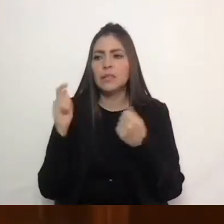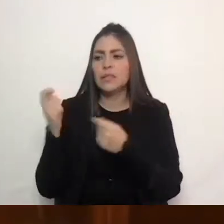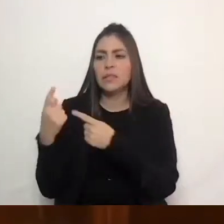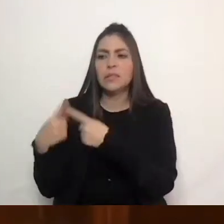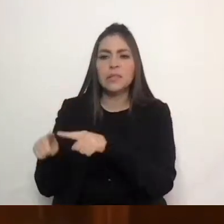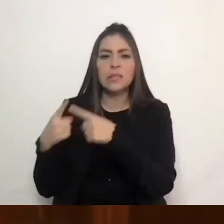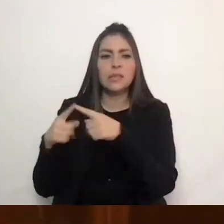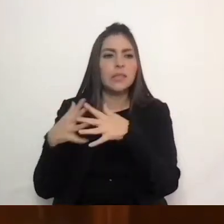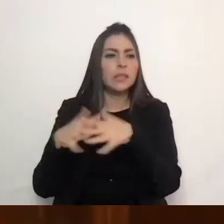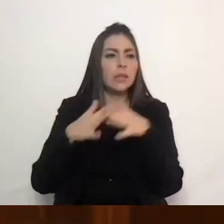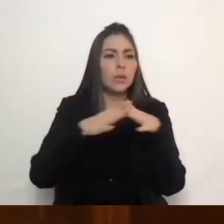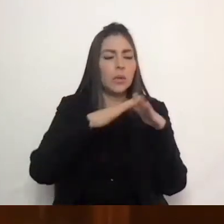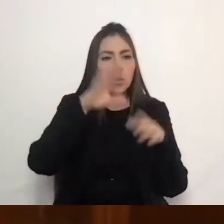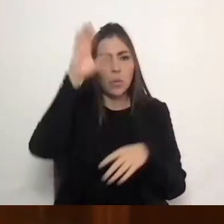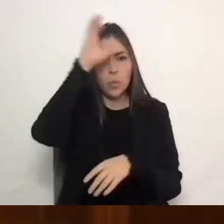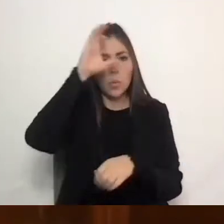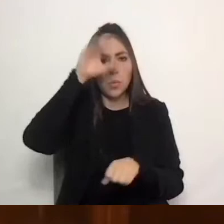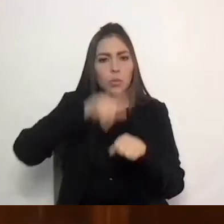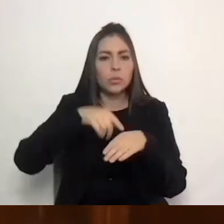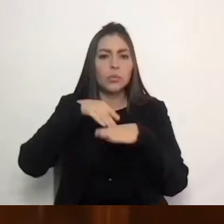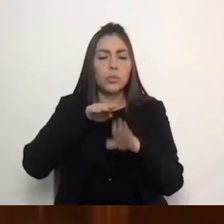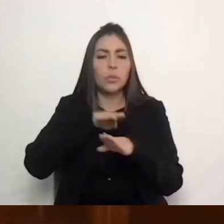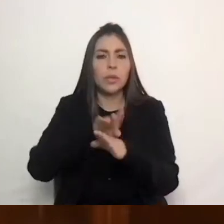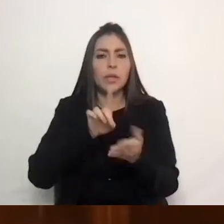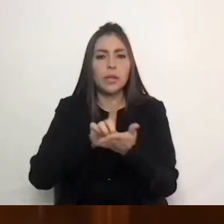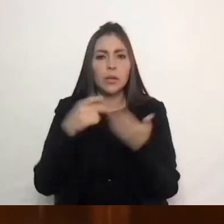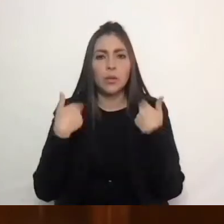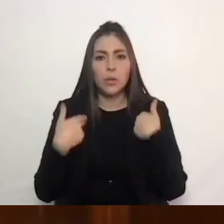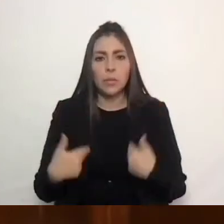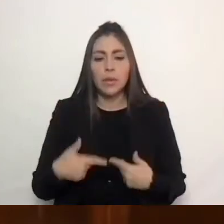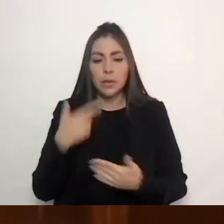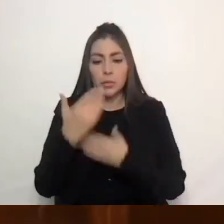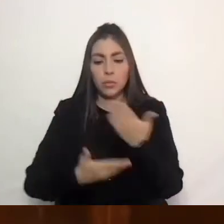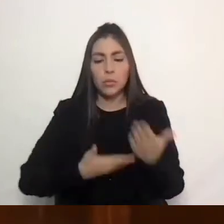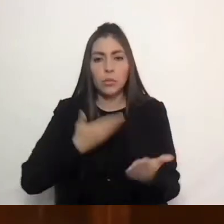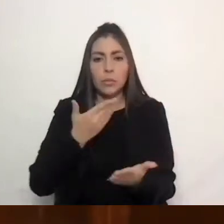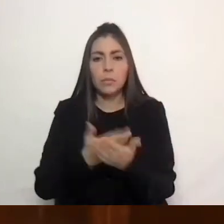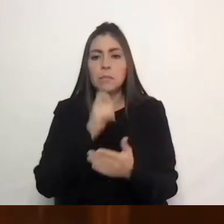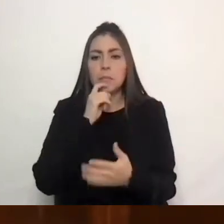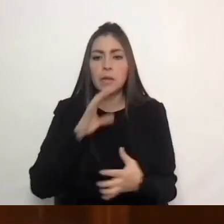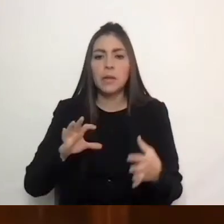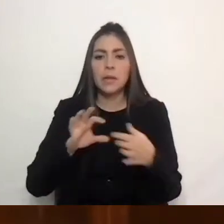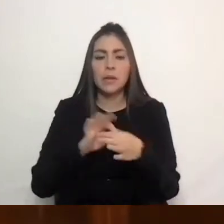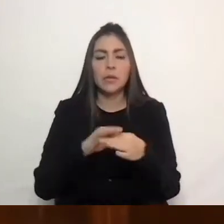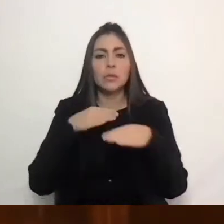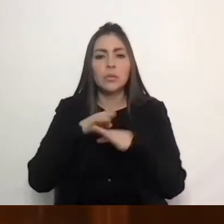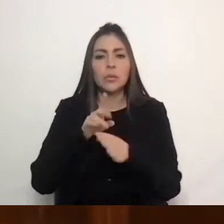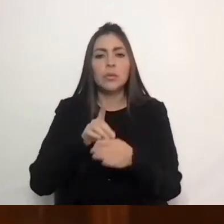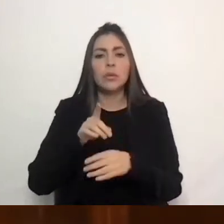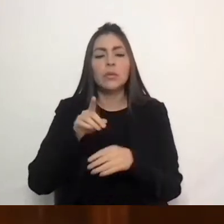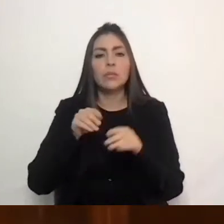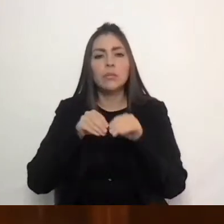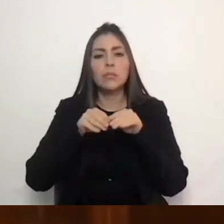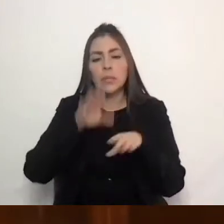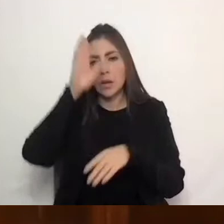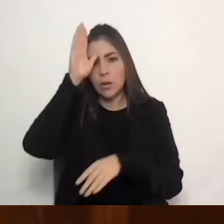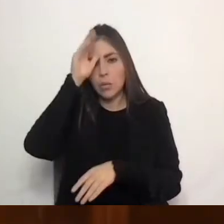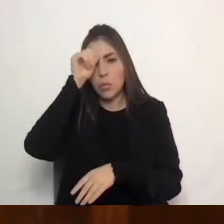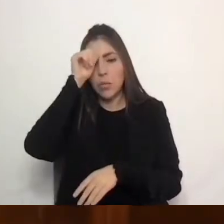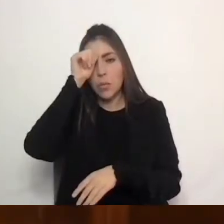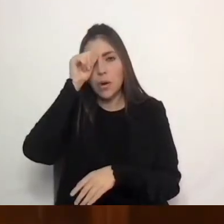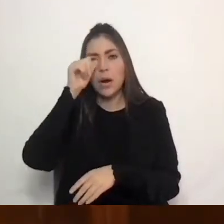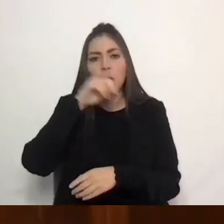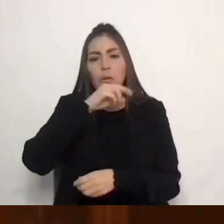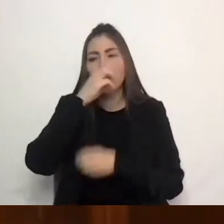derechos humanos. Esta declaración se basa en la Declaración Universal de los Derechos Humanos, de tal forma que los